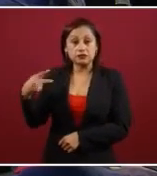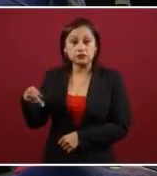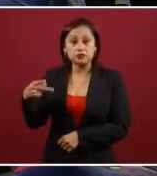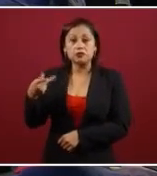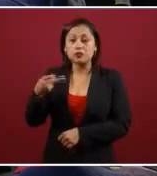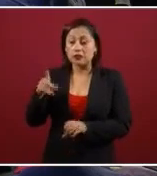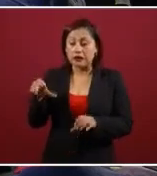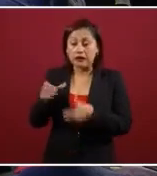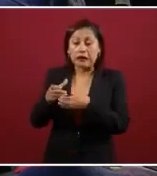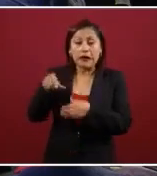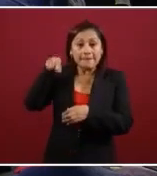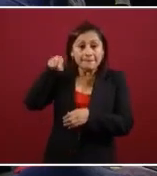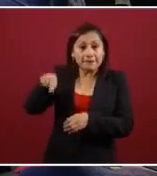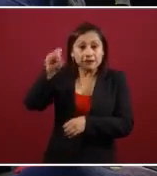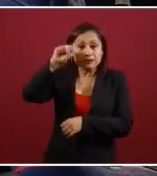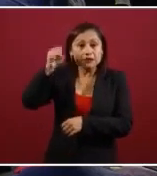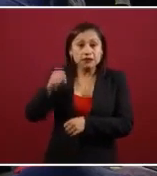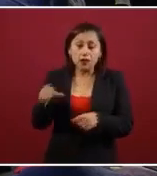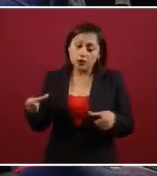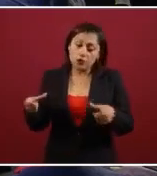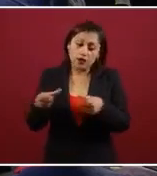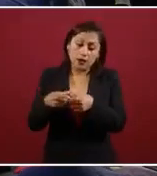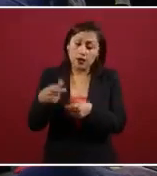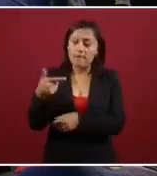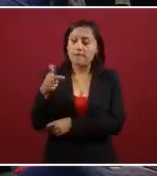muy grandes, entre ellos Badiraguato.